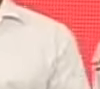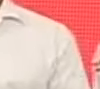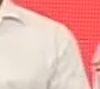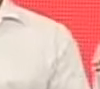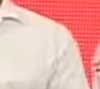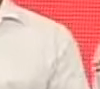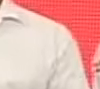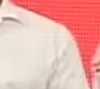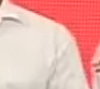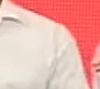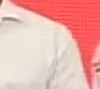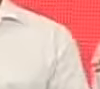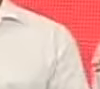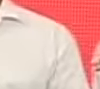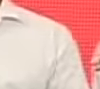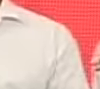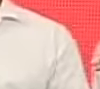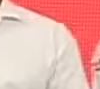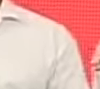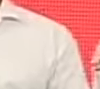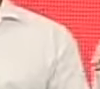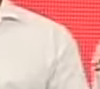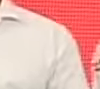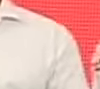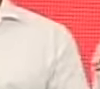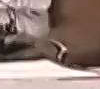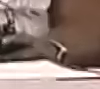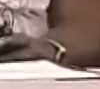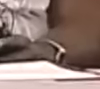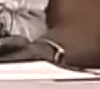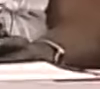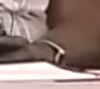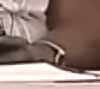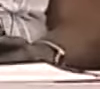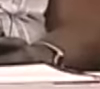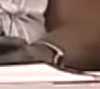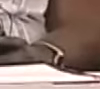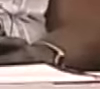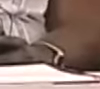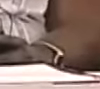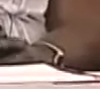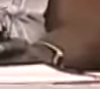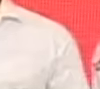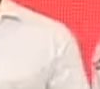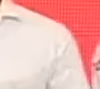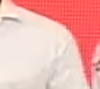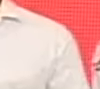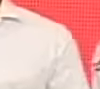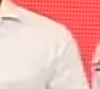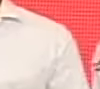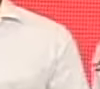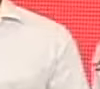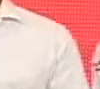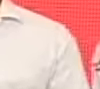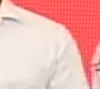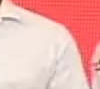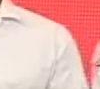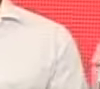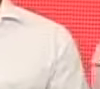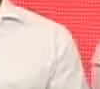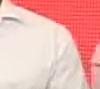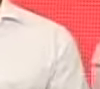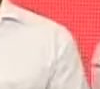Pierre de Santa Lucía, a los ministros jefes de delegación de nuestra